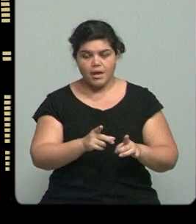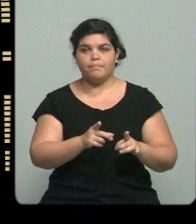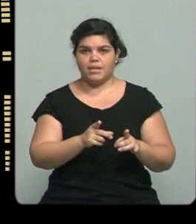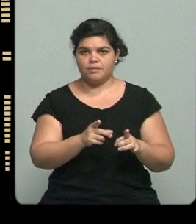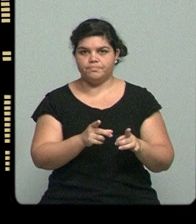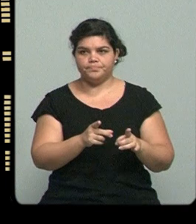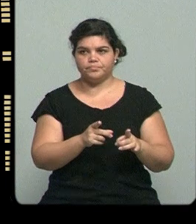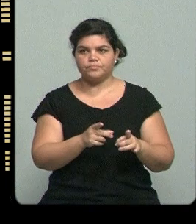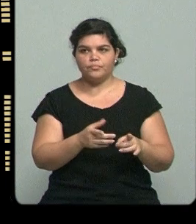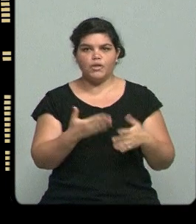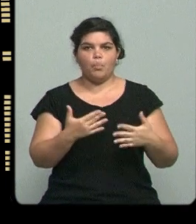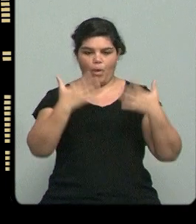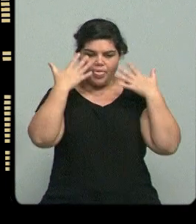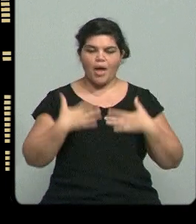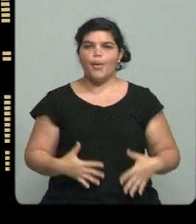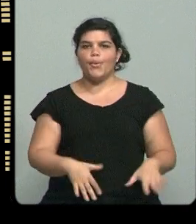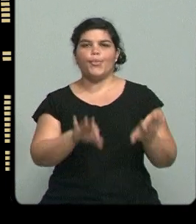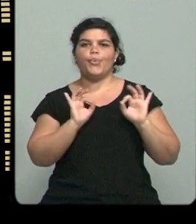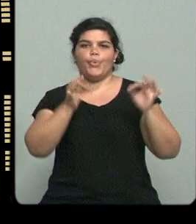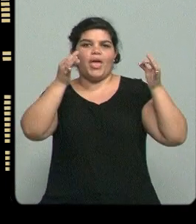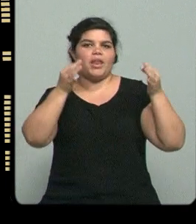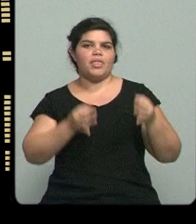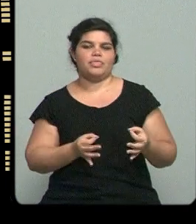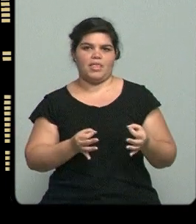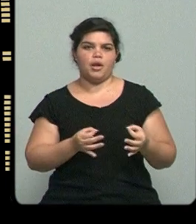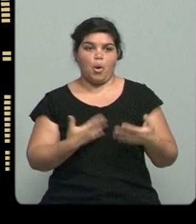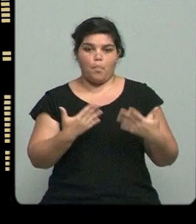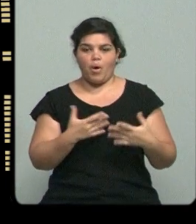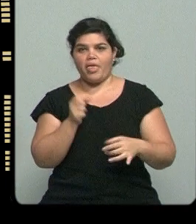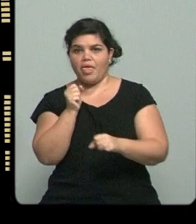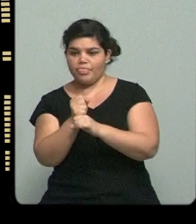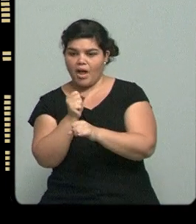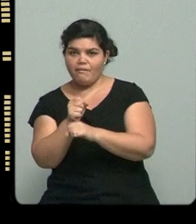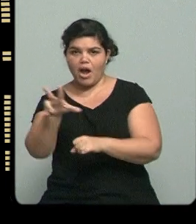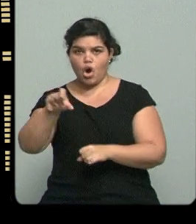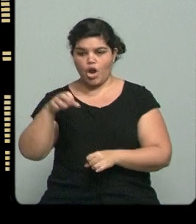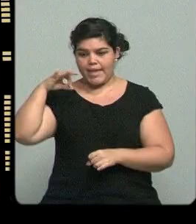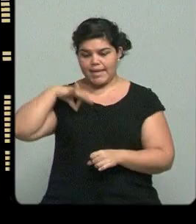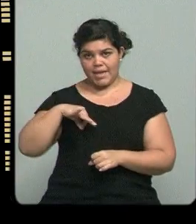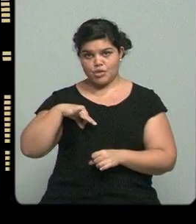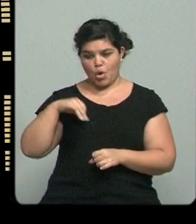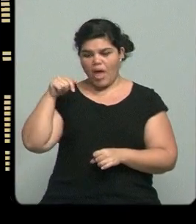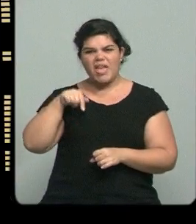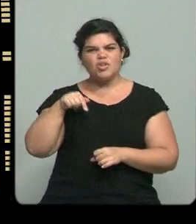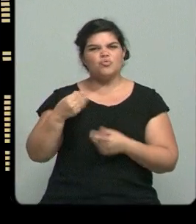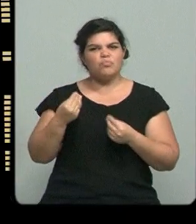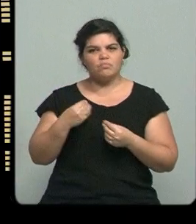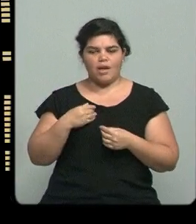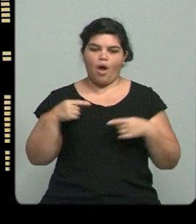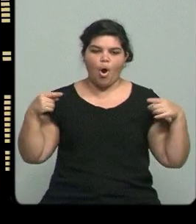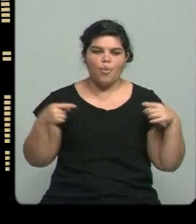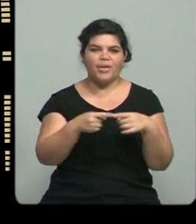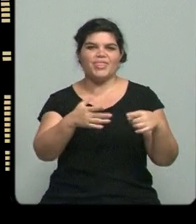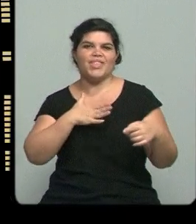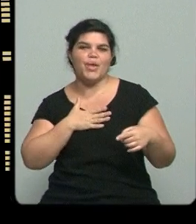de tener cubierto el bienestar físico que supone poder trabajar para tener un ingreso que me permita cumplir mis